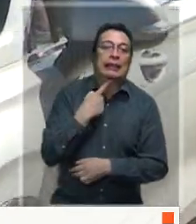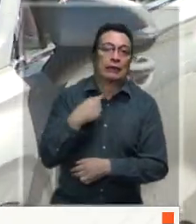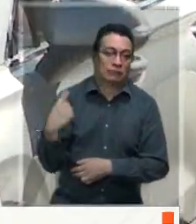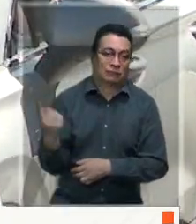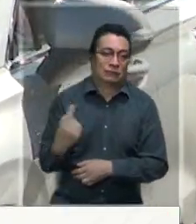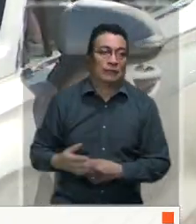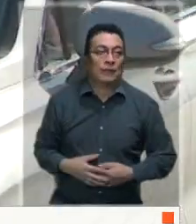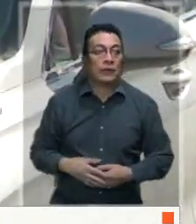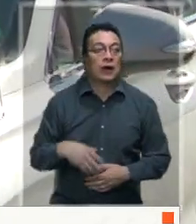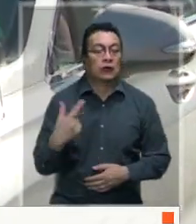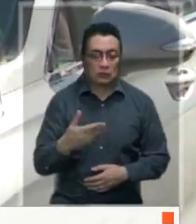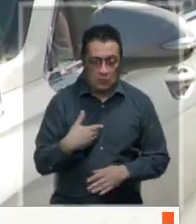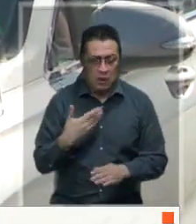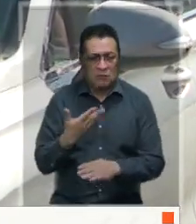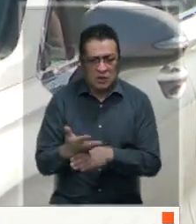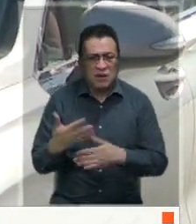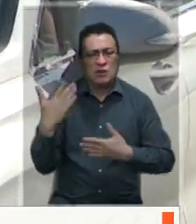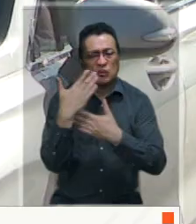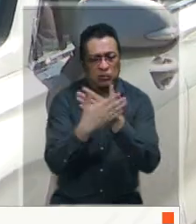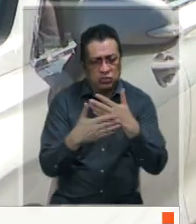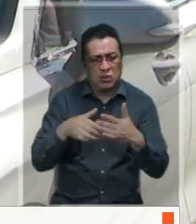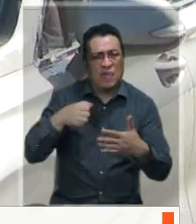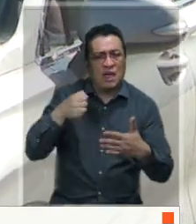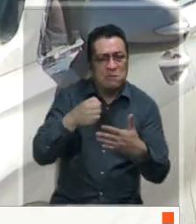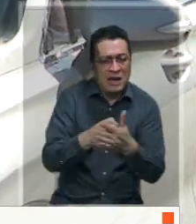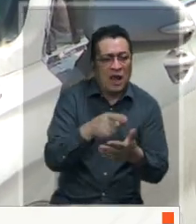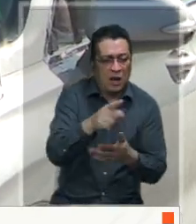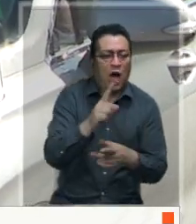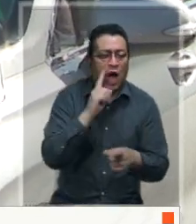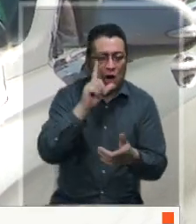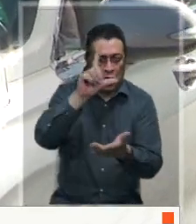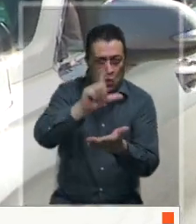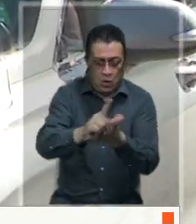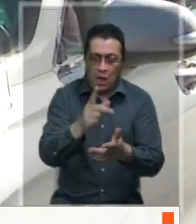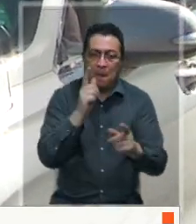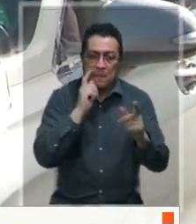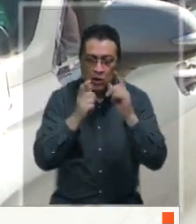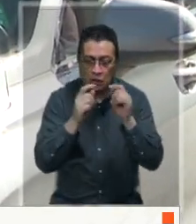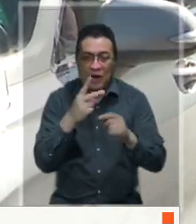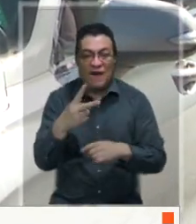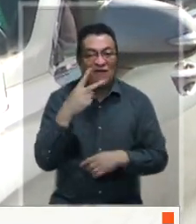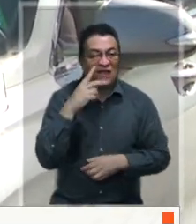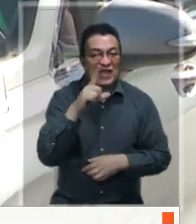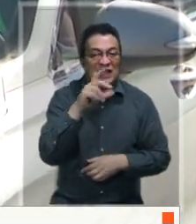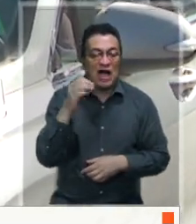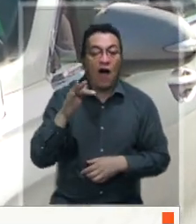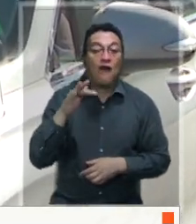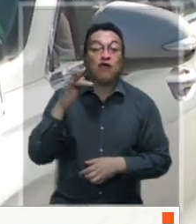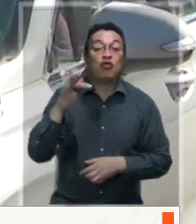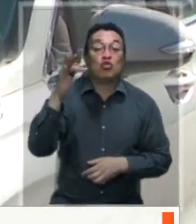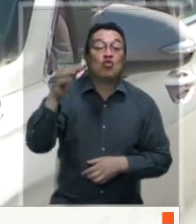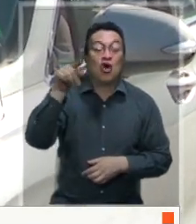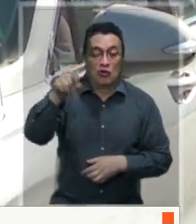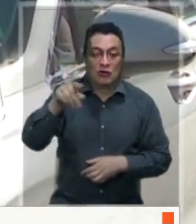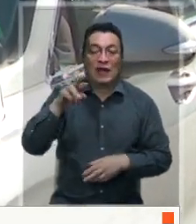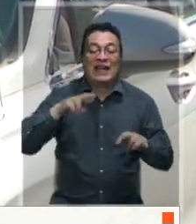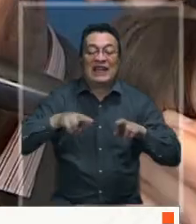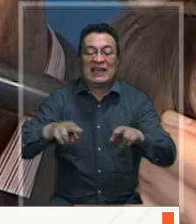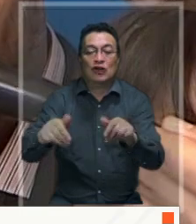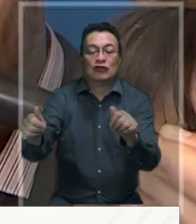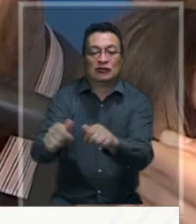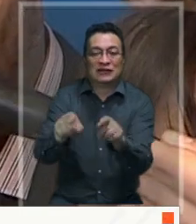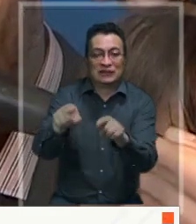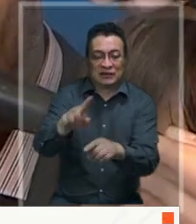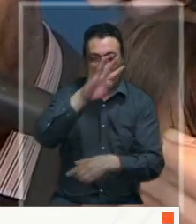sí no estamos pidiendo protección en el terminal Porque allá estamos en el punto rojo debido a futuro en la orilla del río abajo y hay cualquier delincuencia